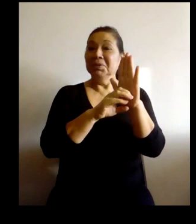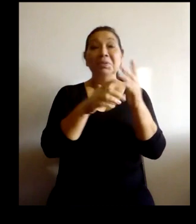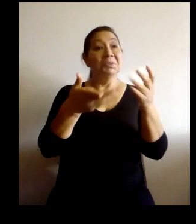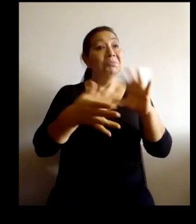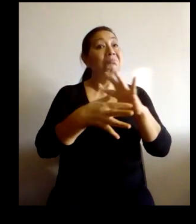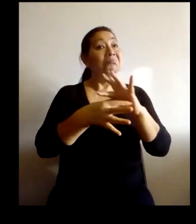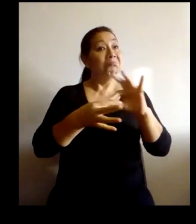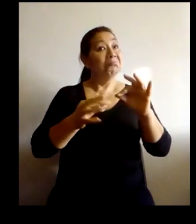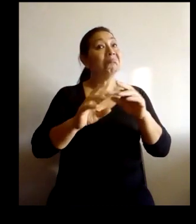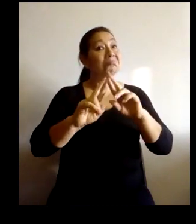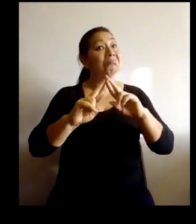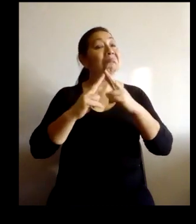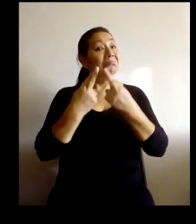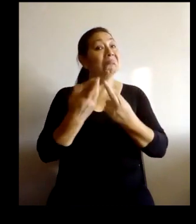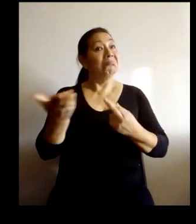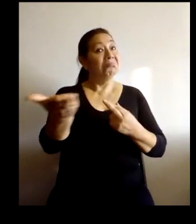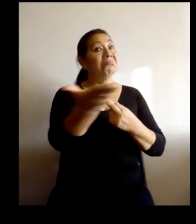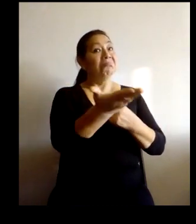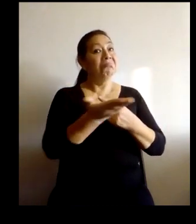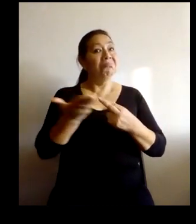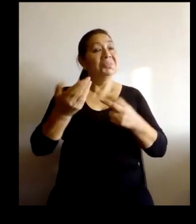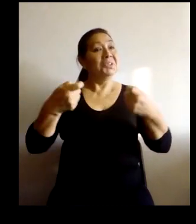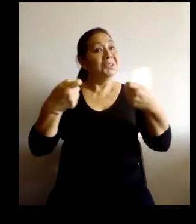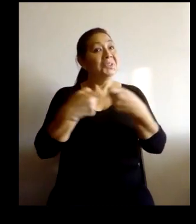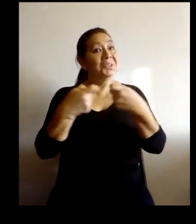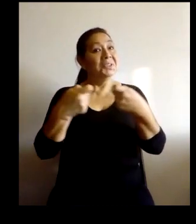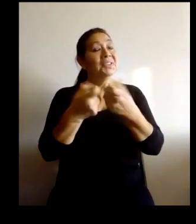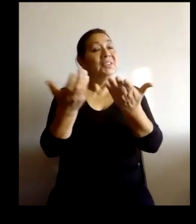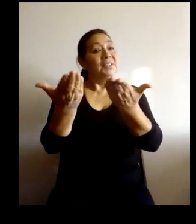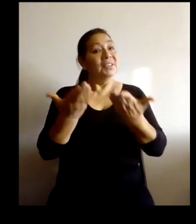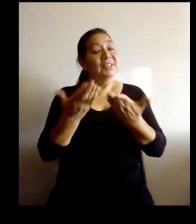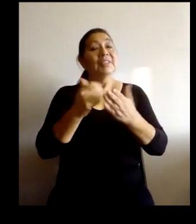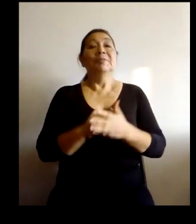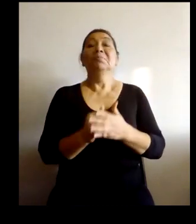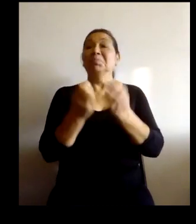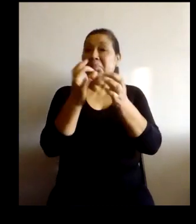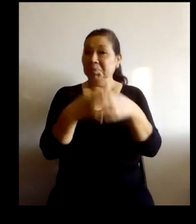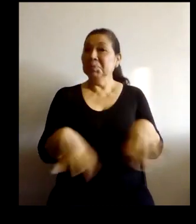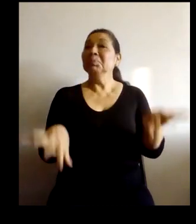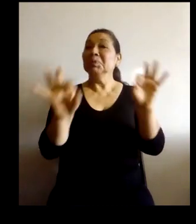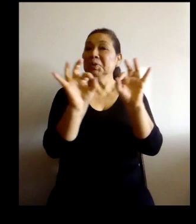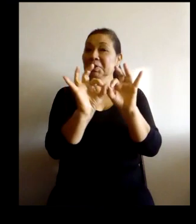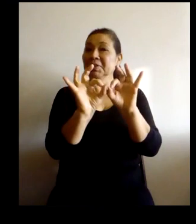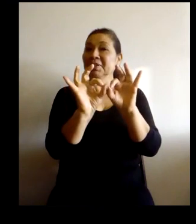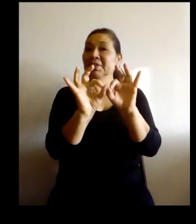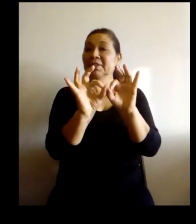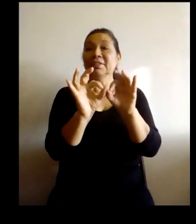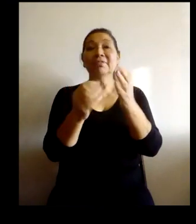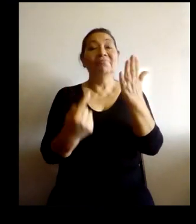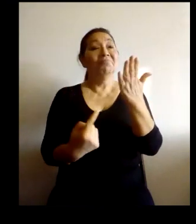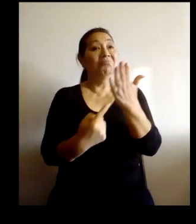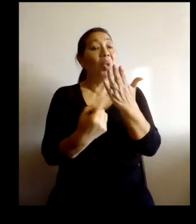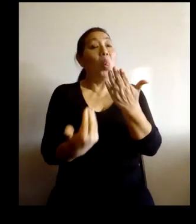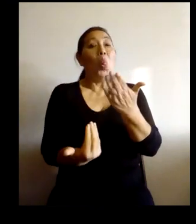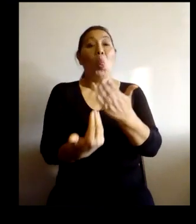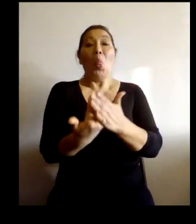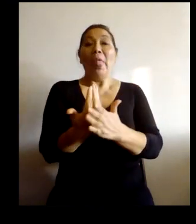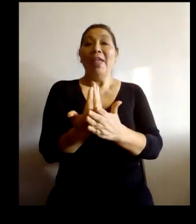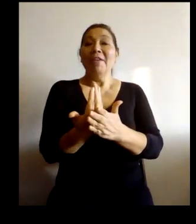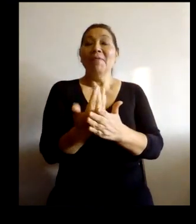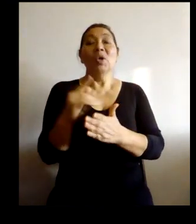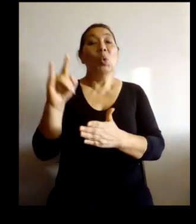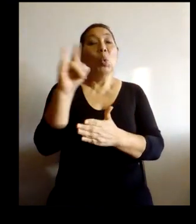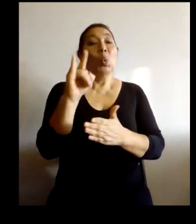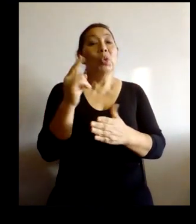esta histórica sesión, que da cuenta, pues, una vez más de lo importante que es tener la tecnología a la mano y